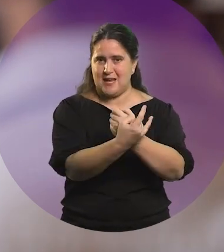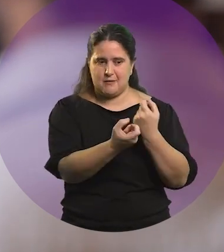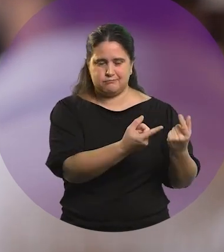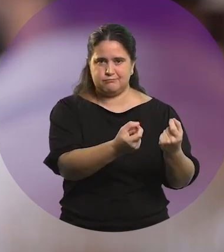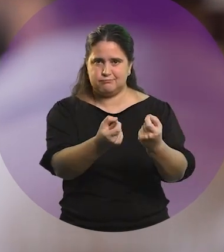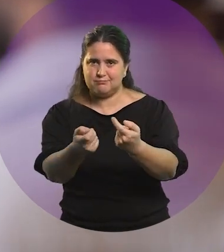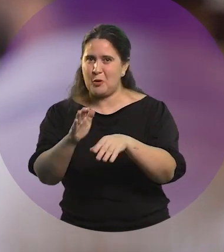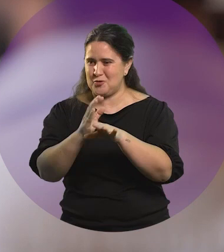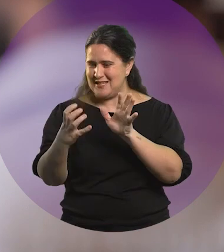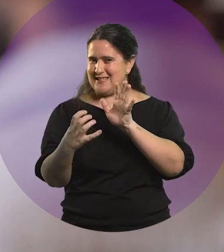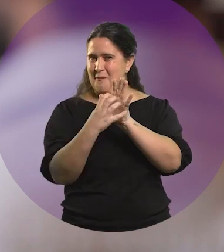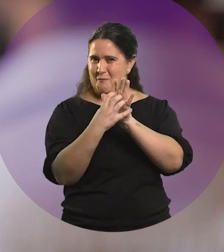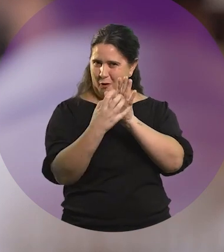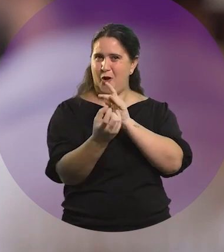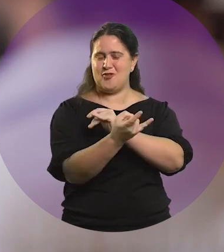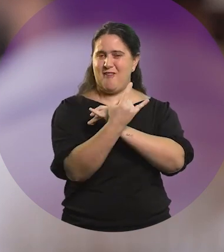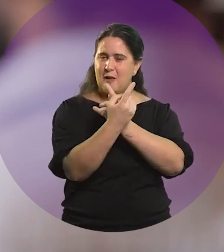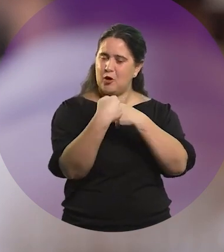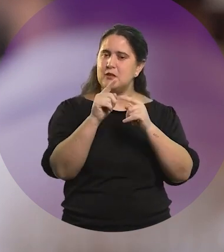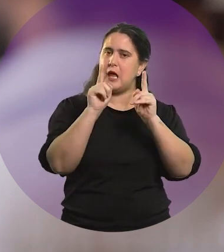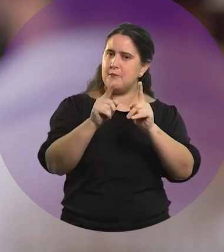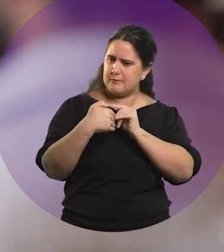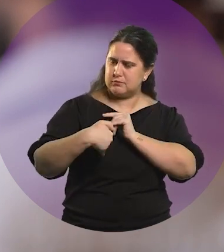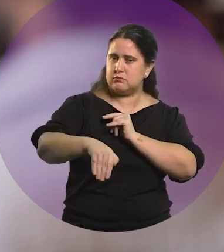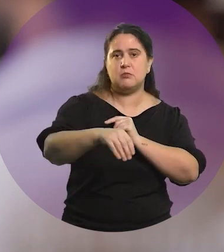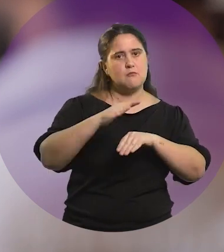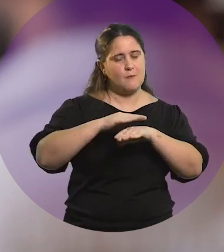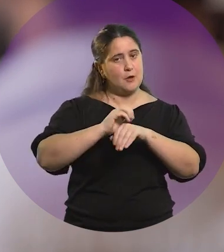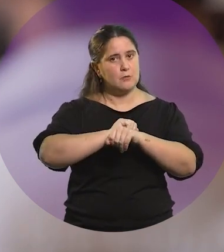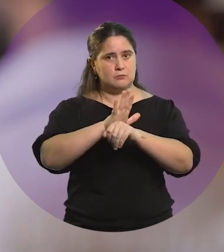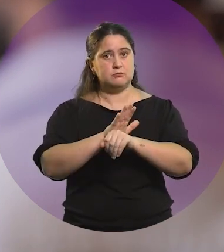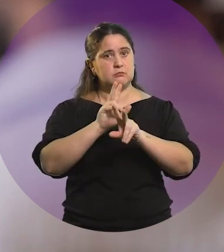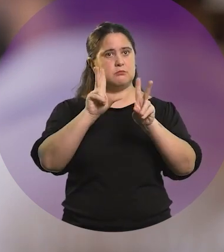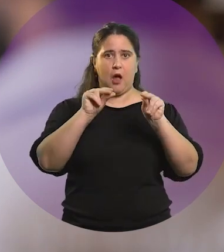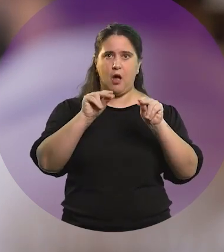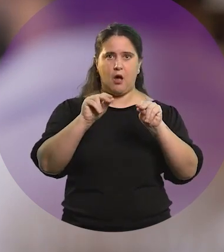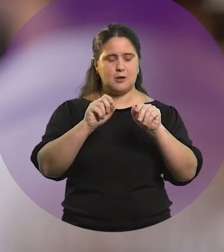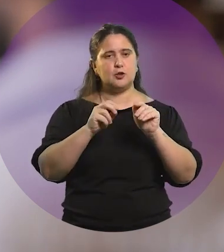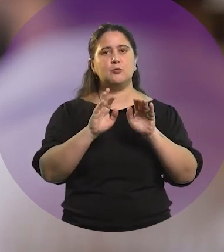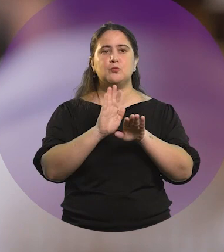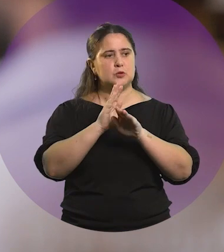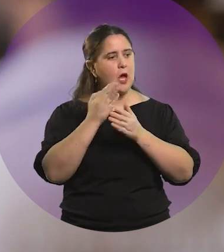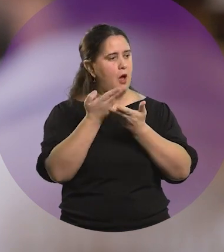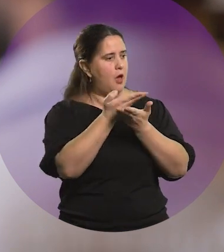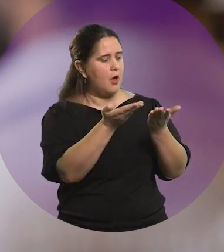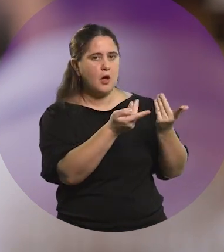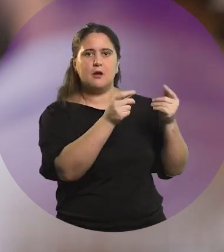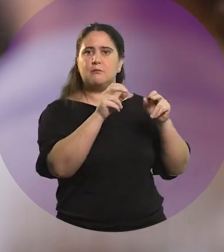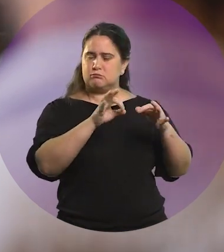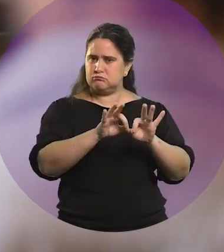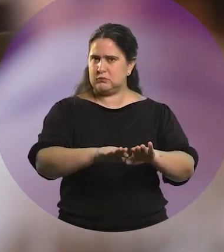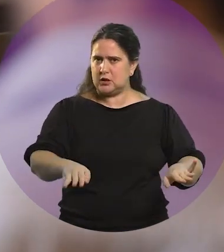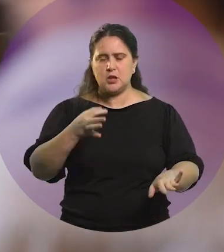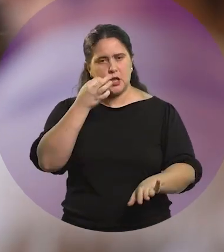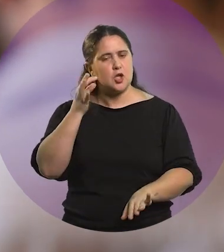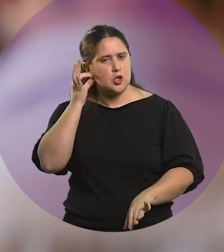dispositivo emblema, pero luego a lo largo del tiempo también y específicamente en la pandemia. Fuimos referencia de cómo nuestras niñas, nuestros niños